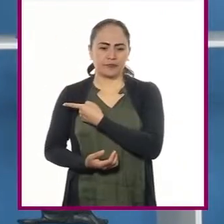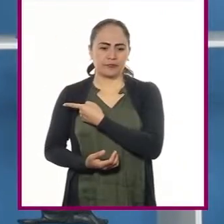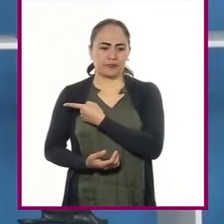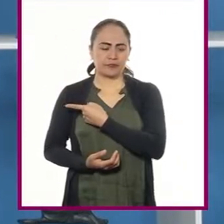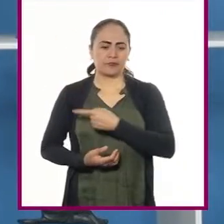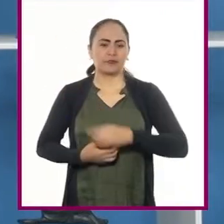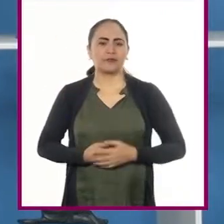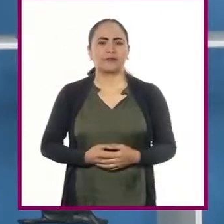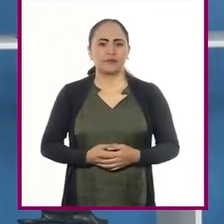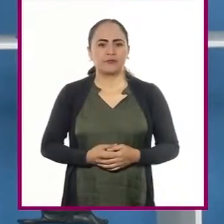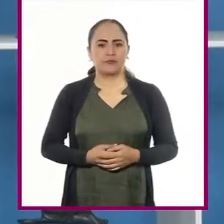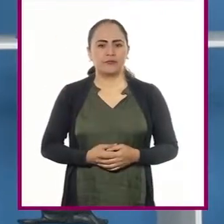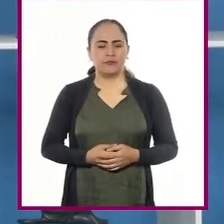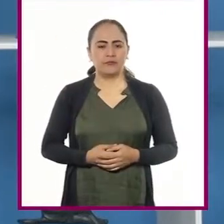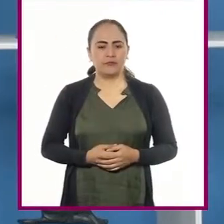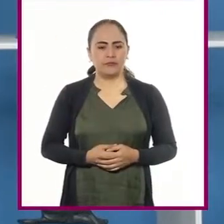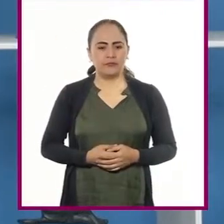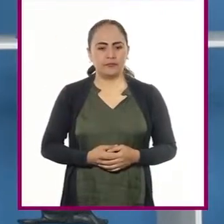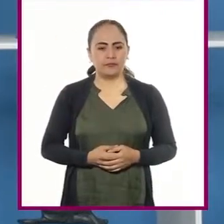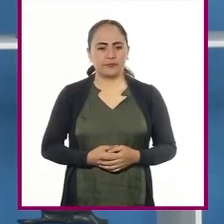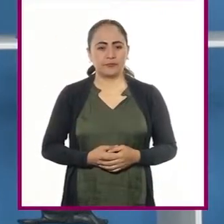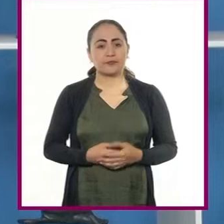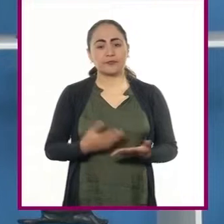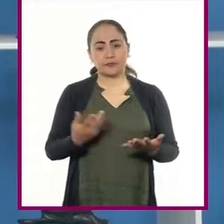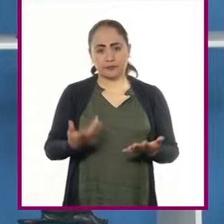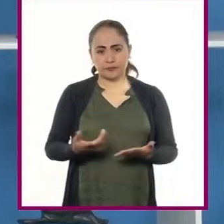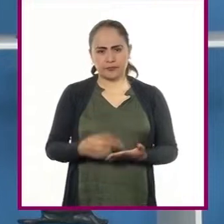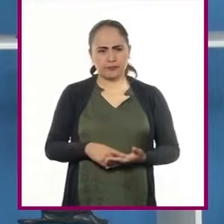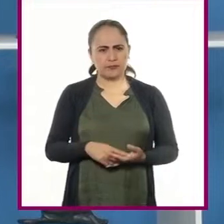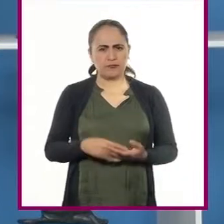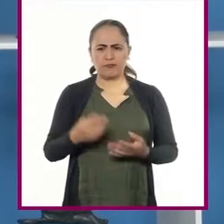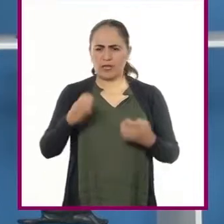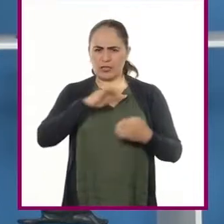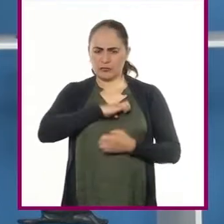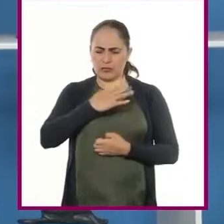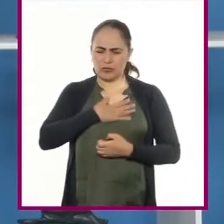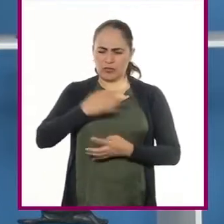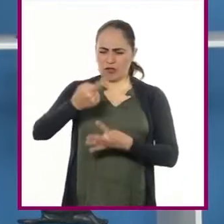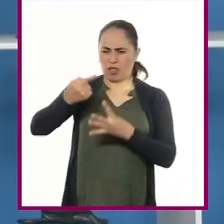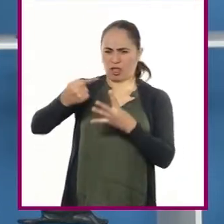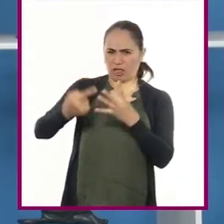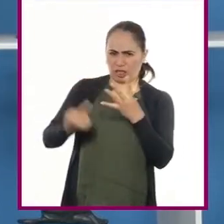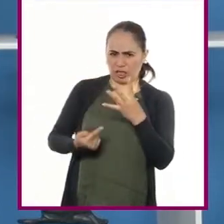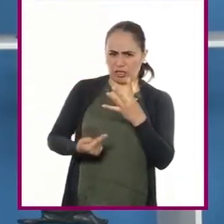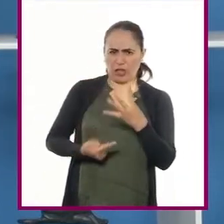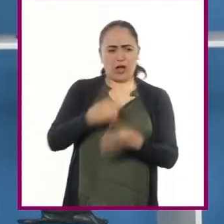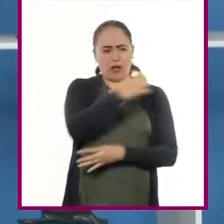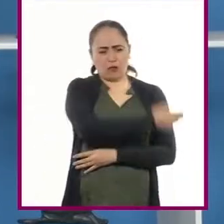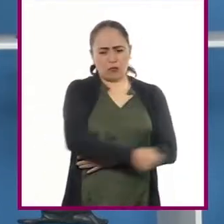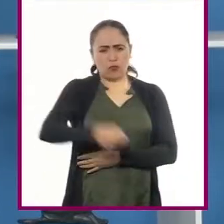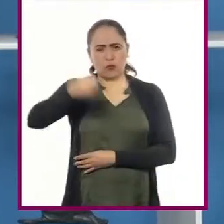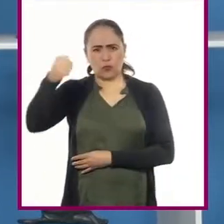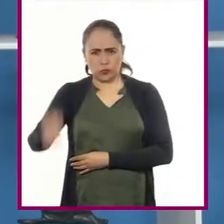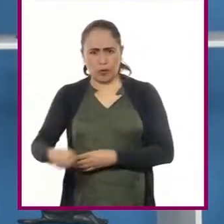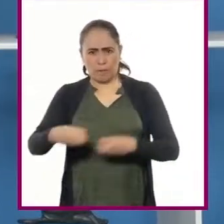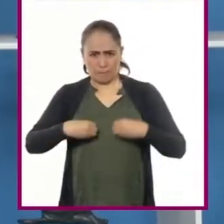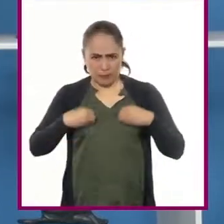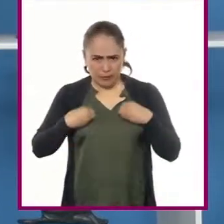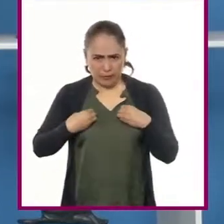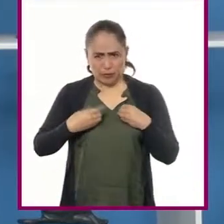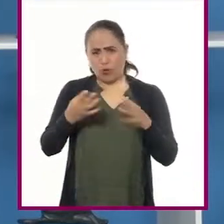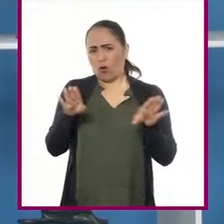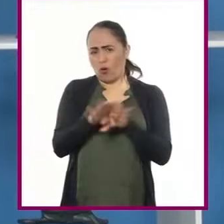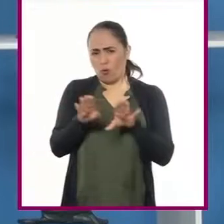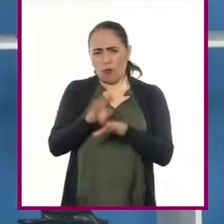indios en el centro de la ciudad, quien recriminaba a los españoles llevar a vivir a los indígenas como sirvientes en